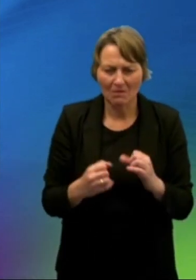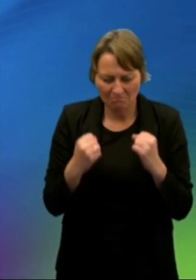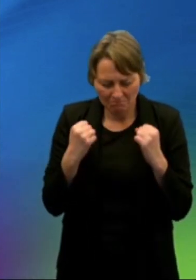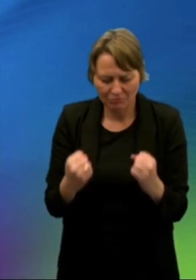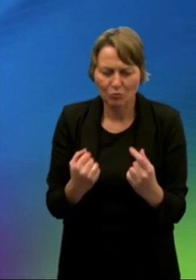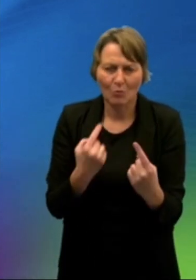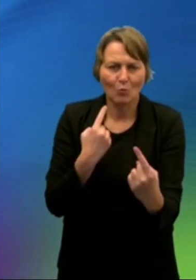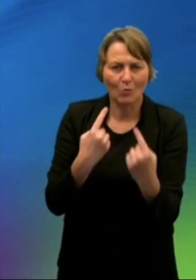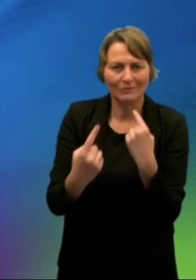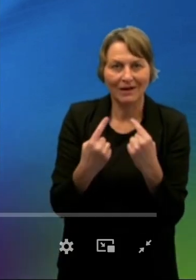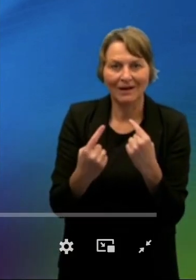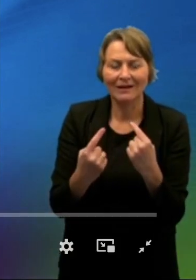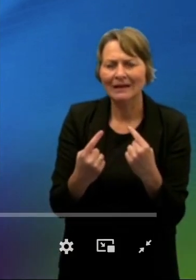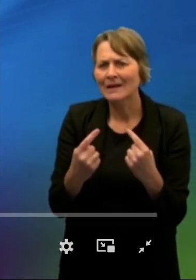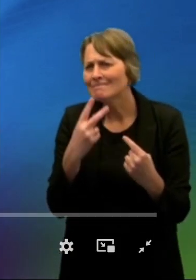salud para todos Muchas gracias